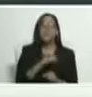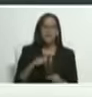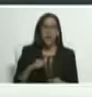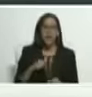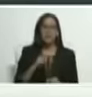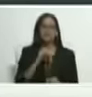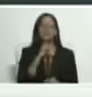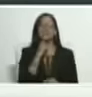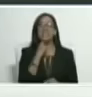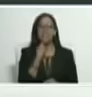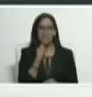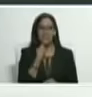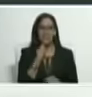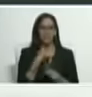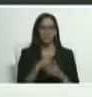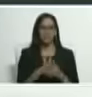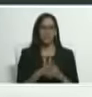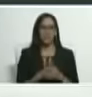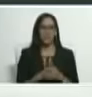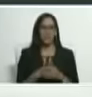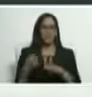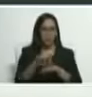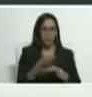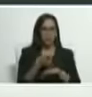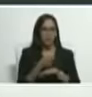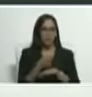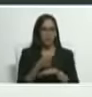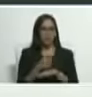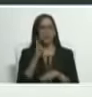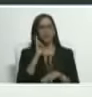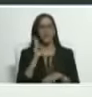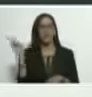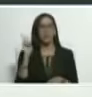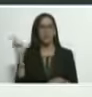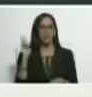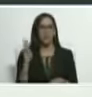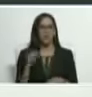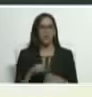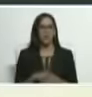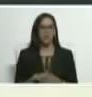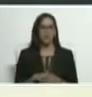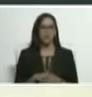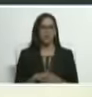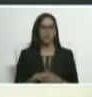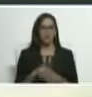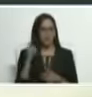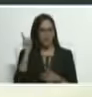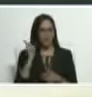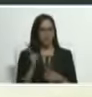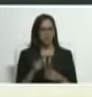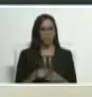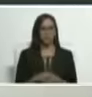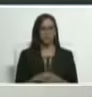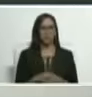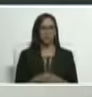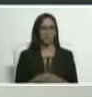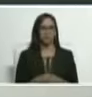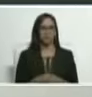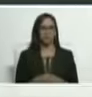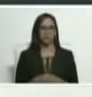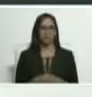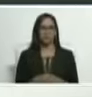secretas, entre el gobierno bolivariano de Venezuela y ellos.